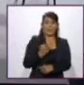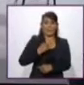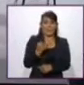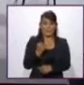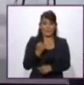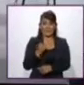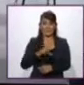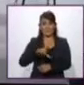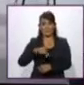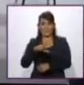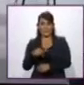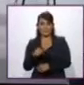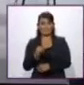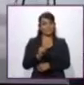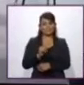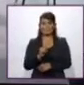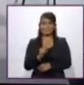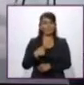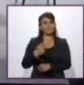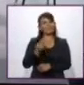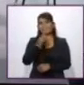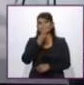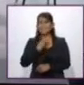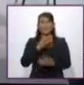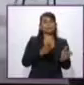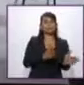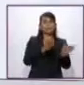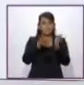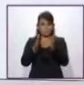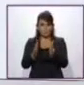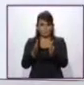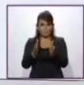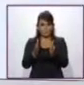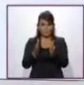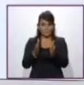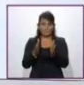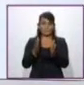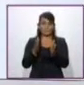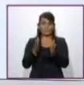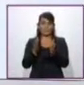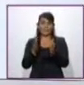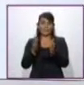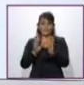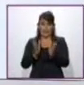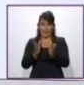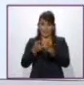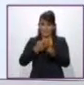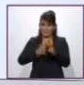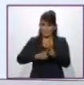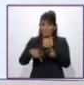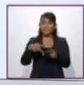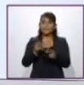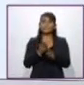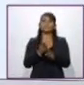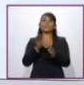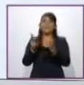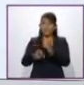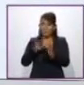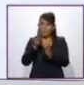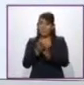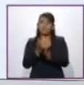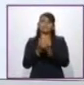prácticamente imposible regresar al segmento anterior. Aquí me parece hemos cambiado ya al segundo segmento,